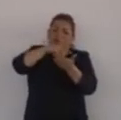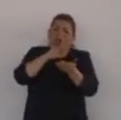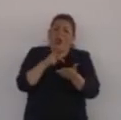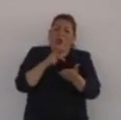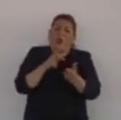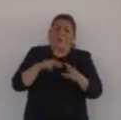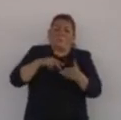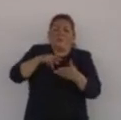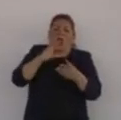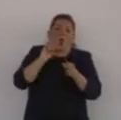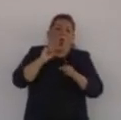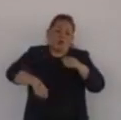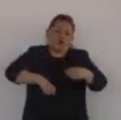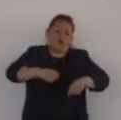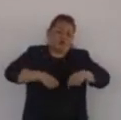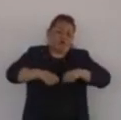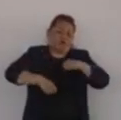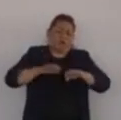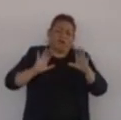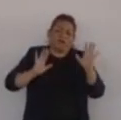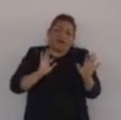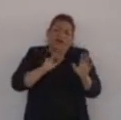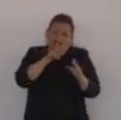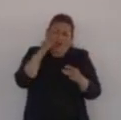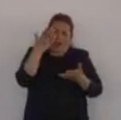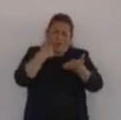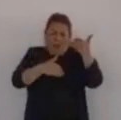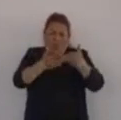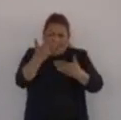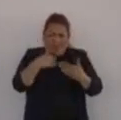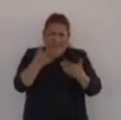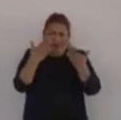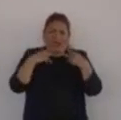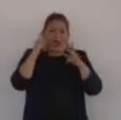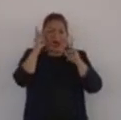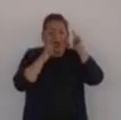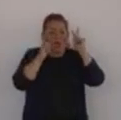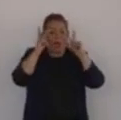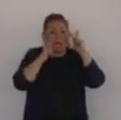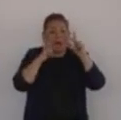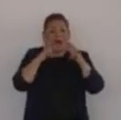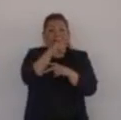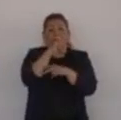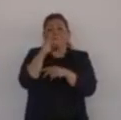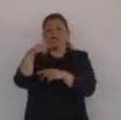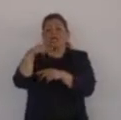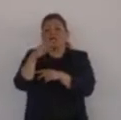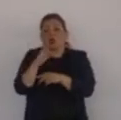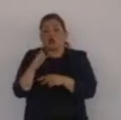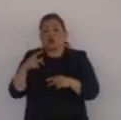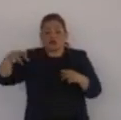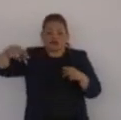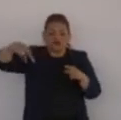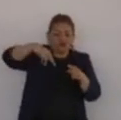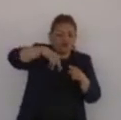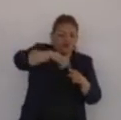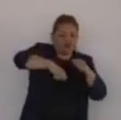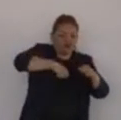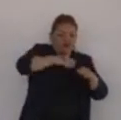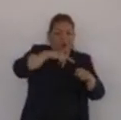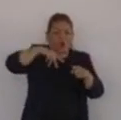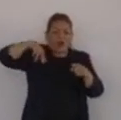manera peatonal o en bicicleta, y van de Los Pinos a la segunda sección del